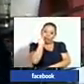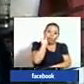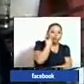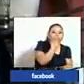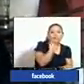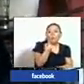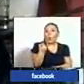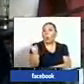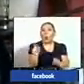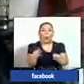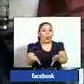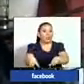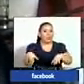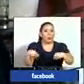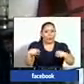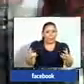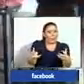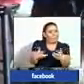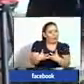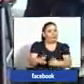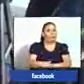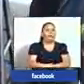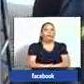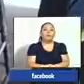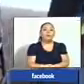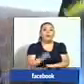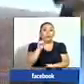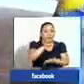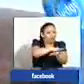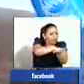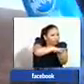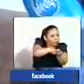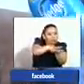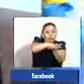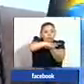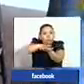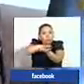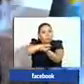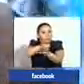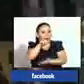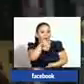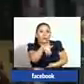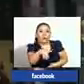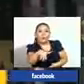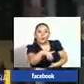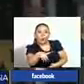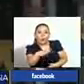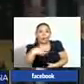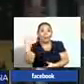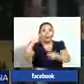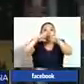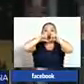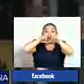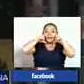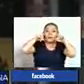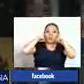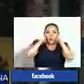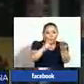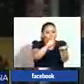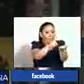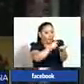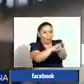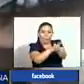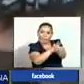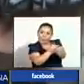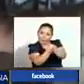vista y en ningún momento vamos a perder ese cuido. La limpieza constante de las instalaciones, uso de mascarilla y aplicación de